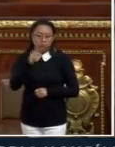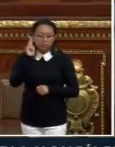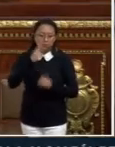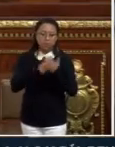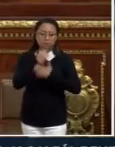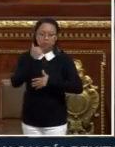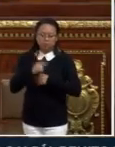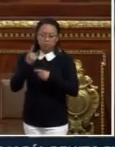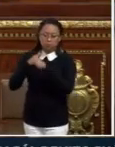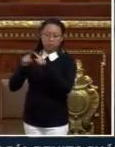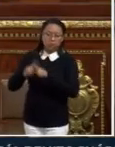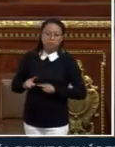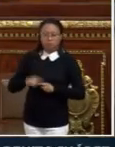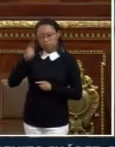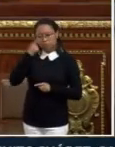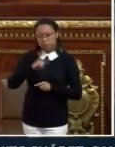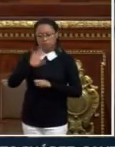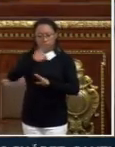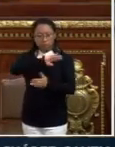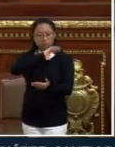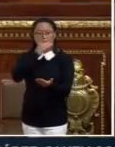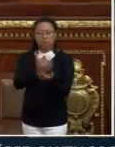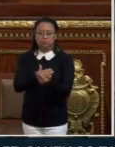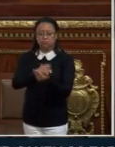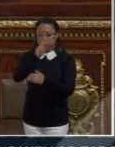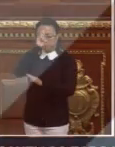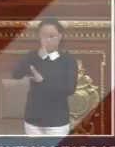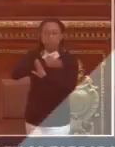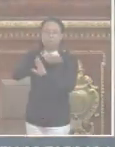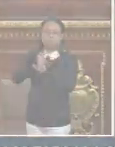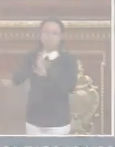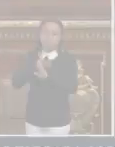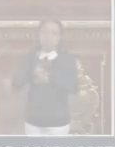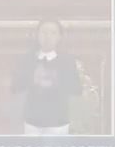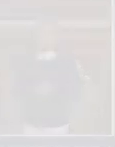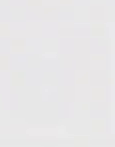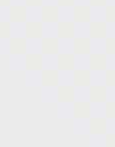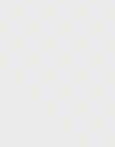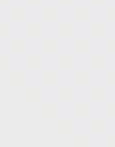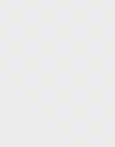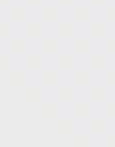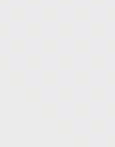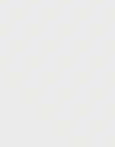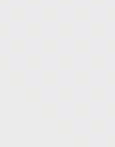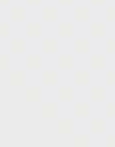acabar con la violencia de género, que no es simple. Es cuanto, diputado presidente.